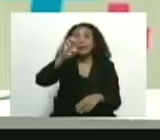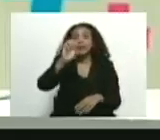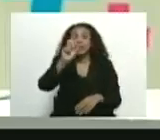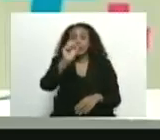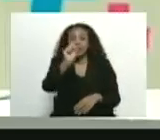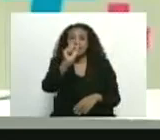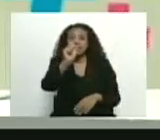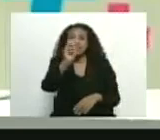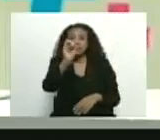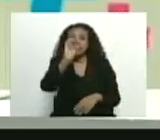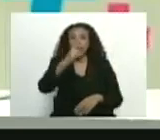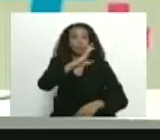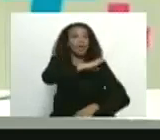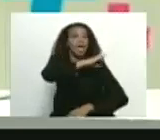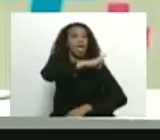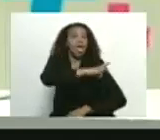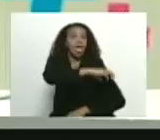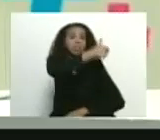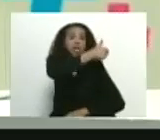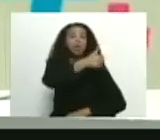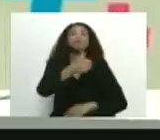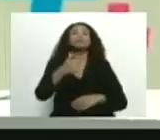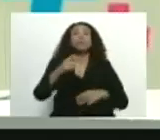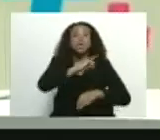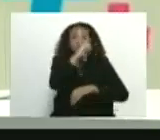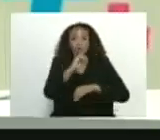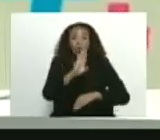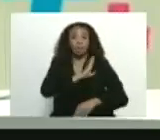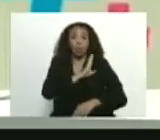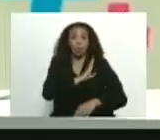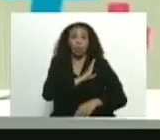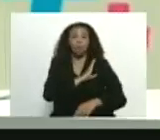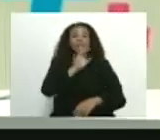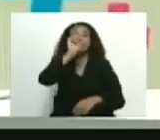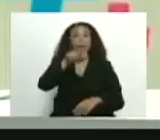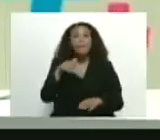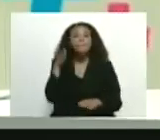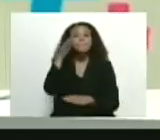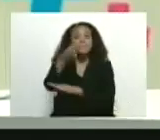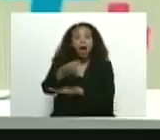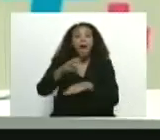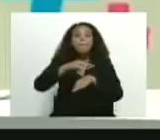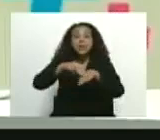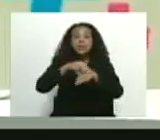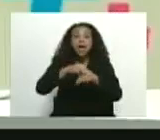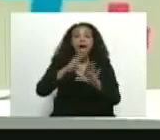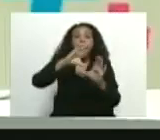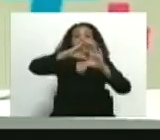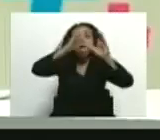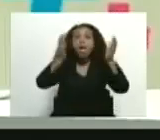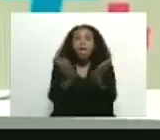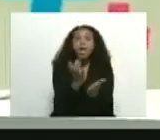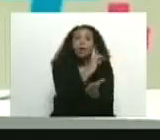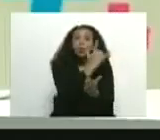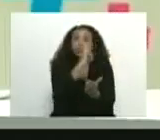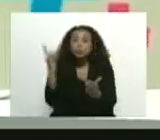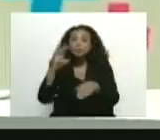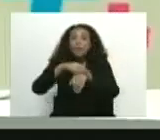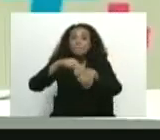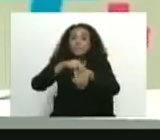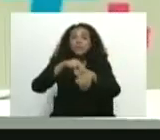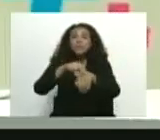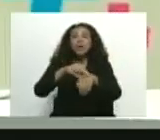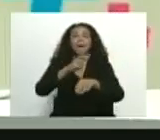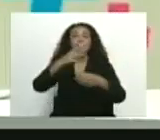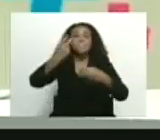general Néstor Reverol, zuliano, y además van a ir los ministros de ecosocialismo, el ministro